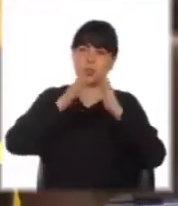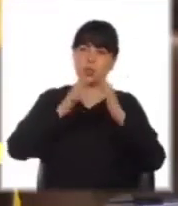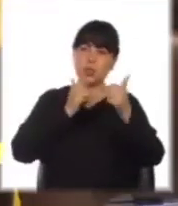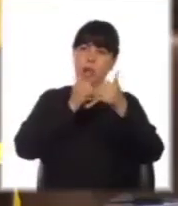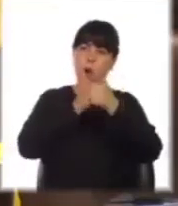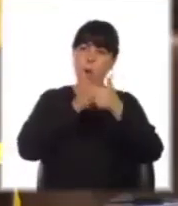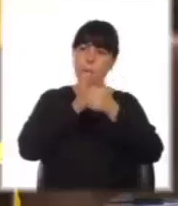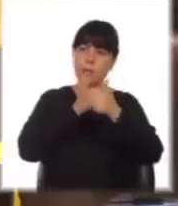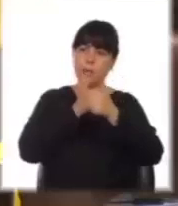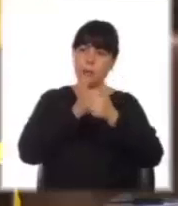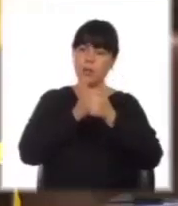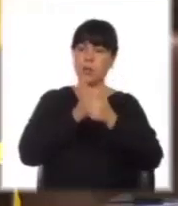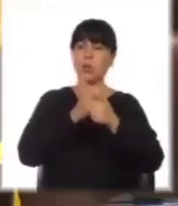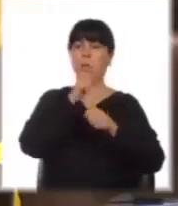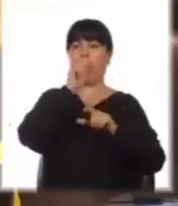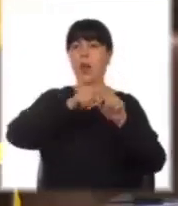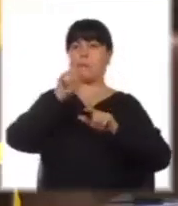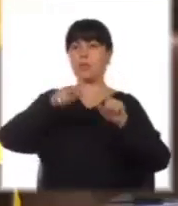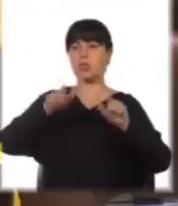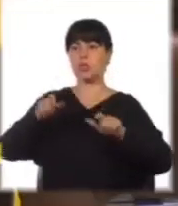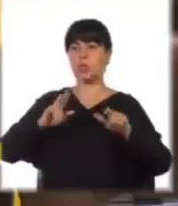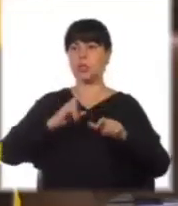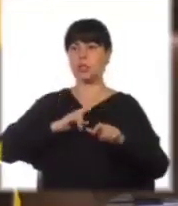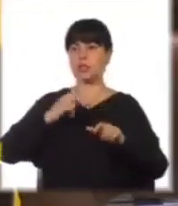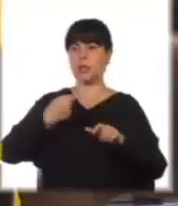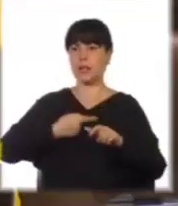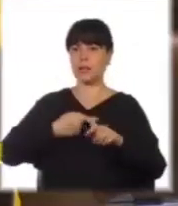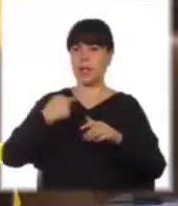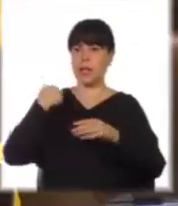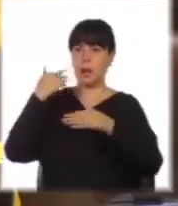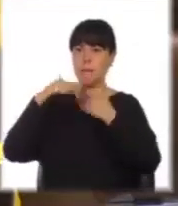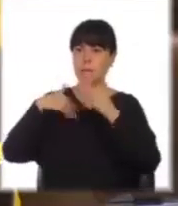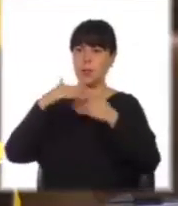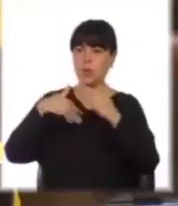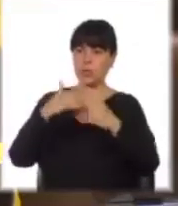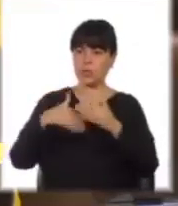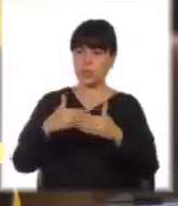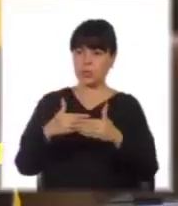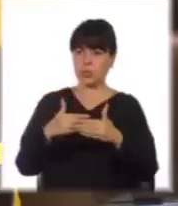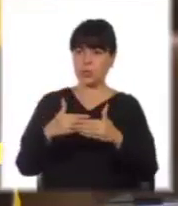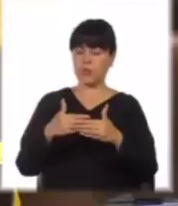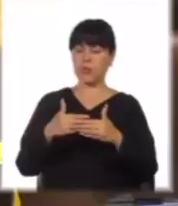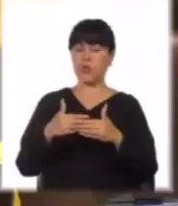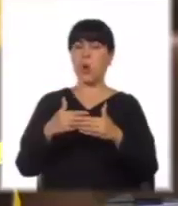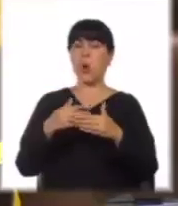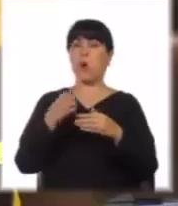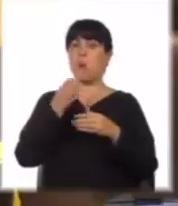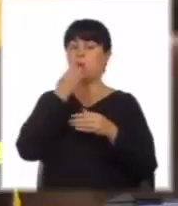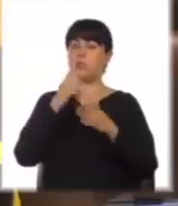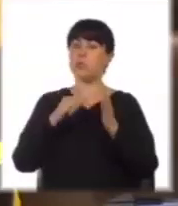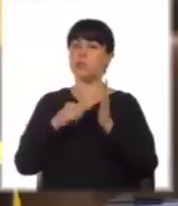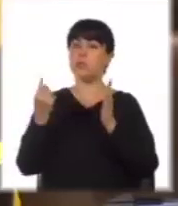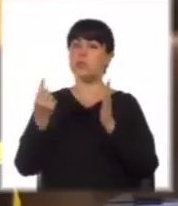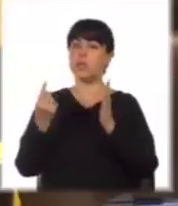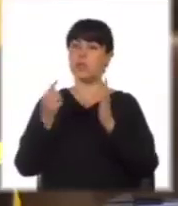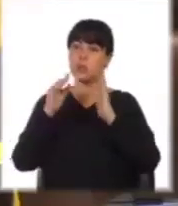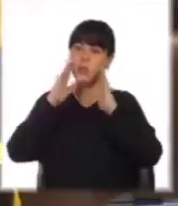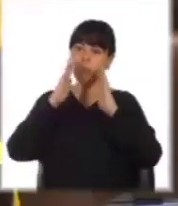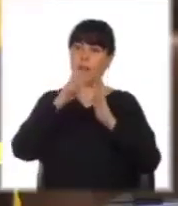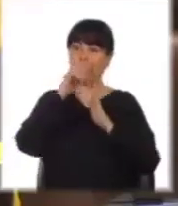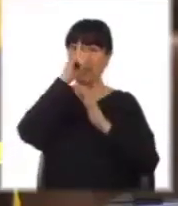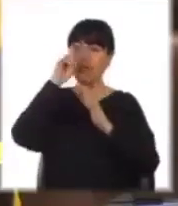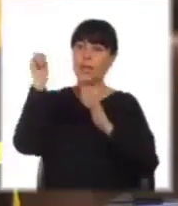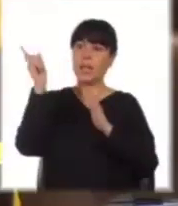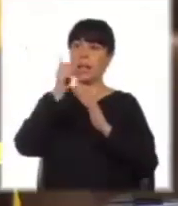las personas trans a lo largo de su proceso, del proceso que realizan. Porque es un centro de referencia